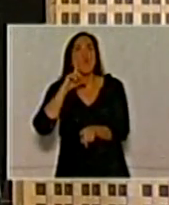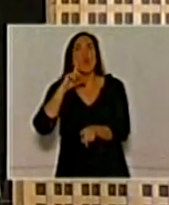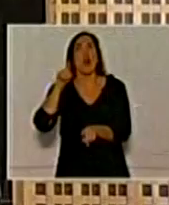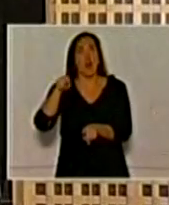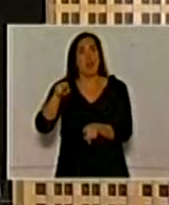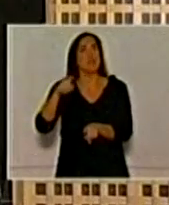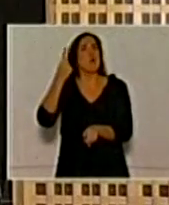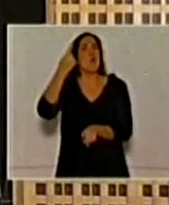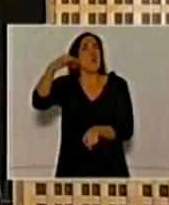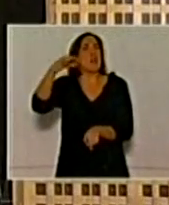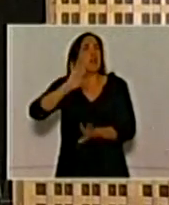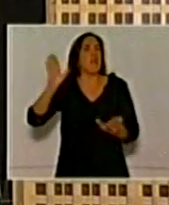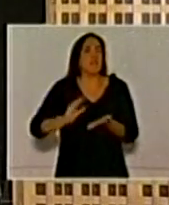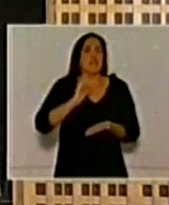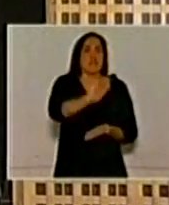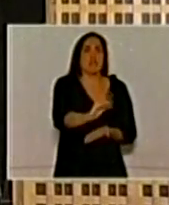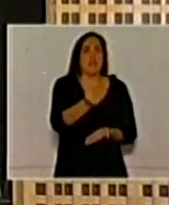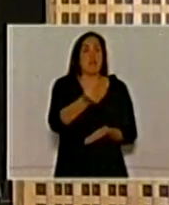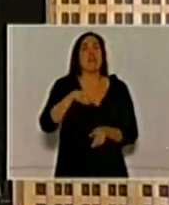Esta también por única vez es en julio.